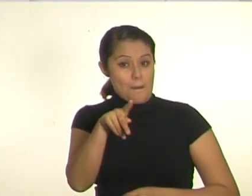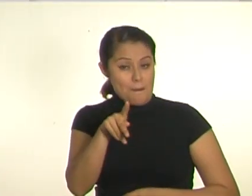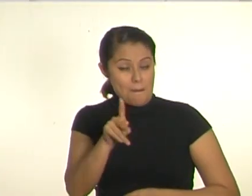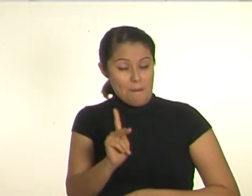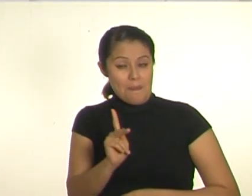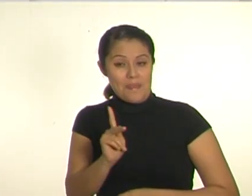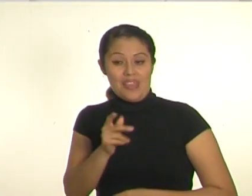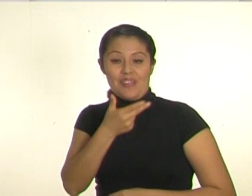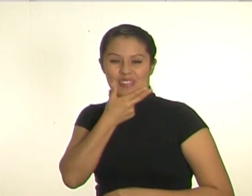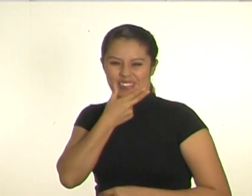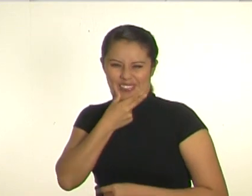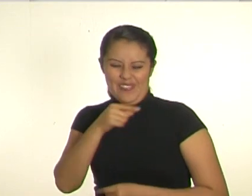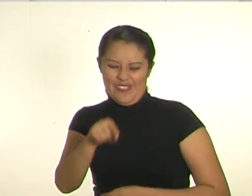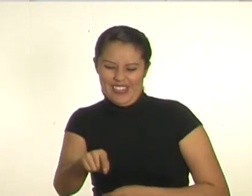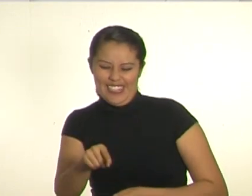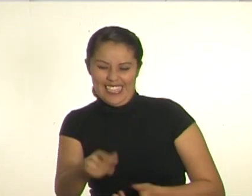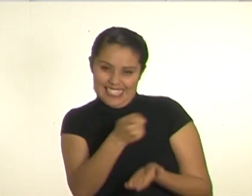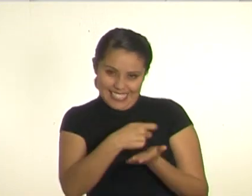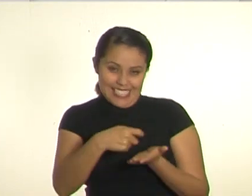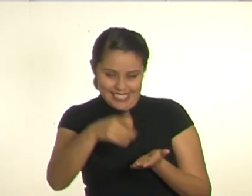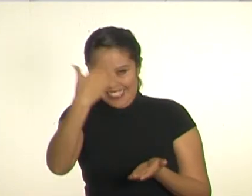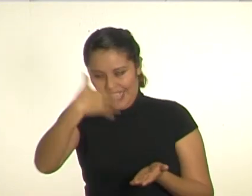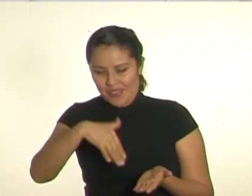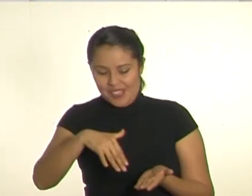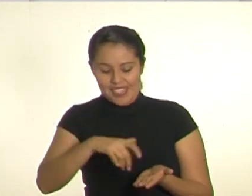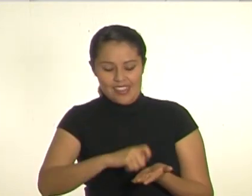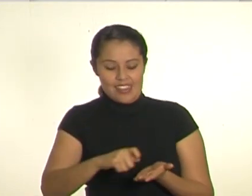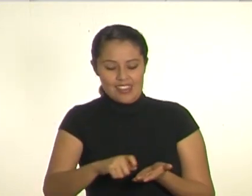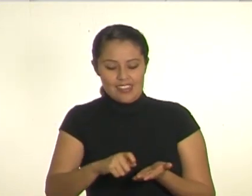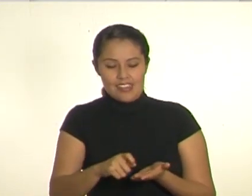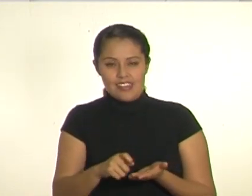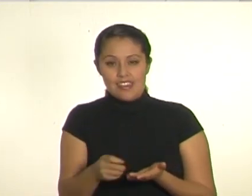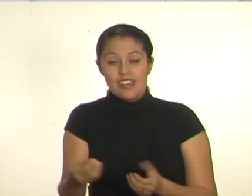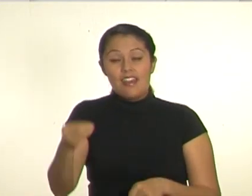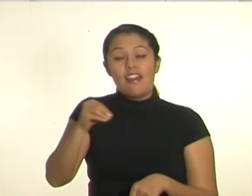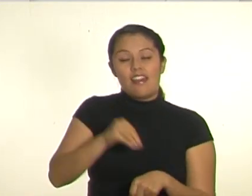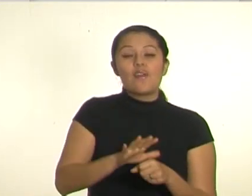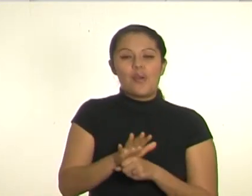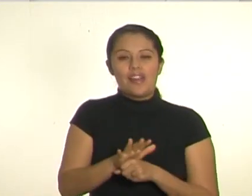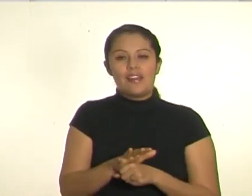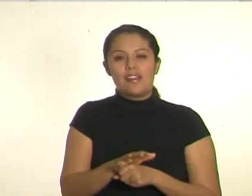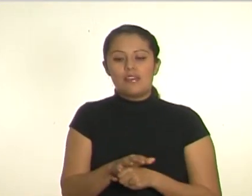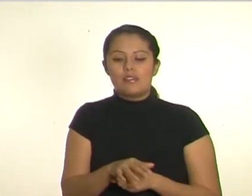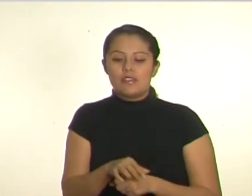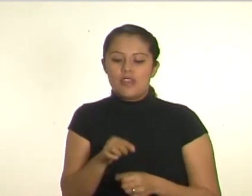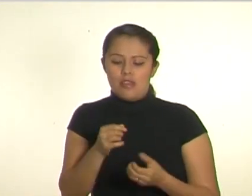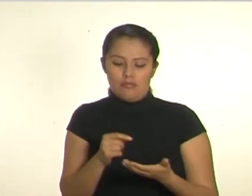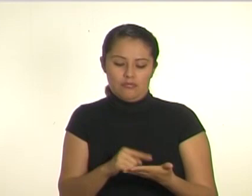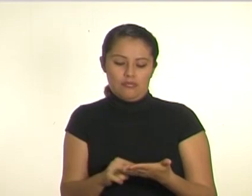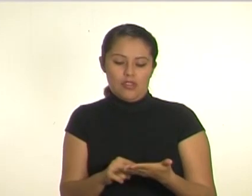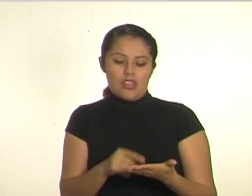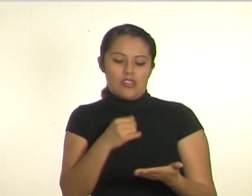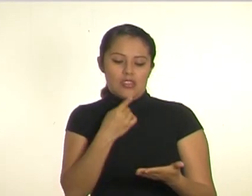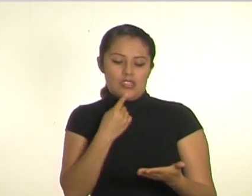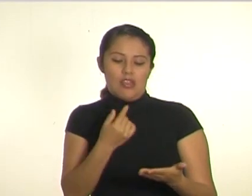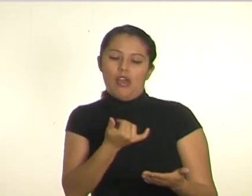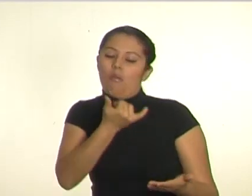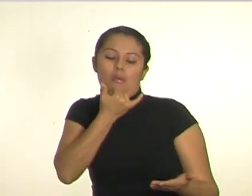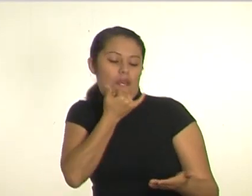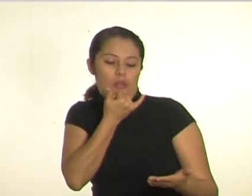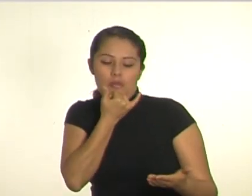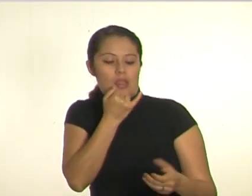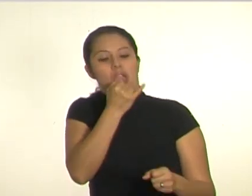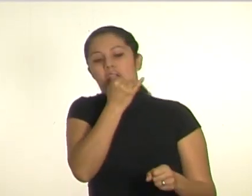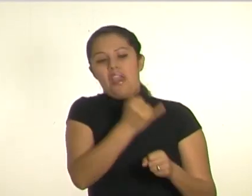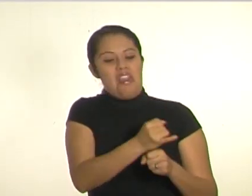el escribano, dice: perdón imposible que cumpla